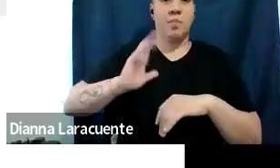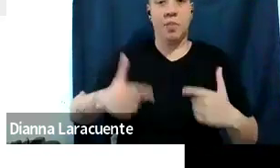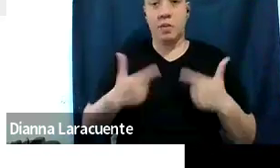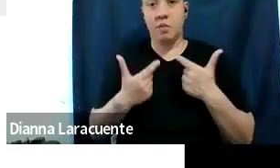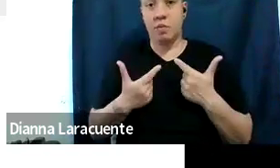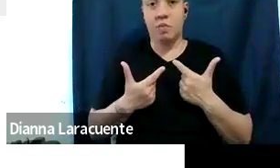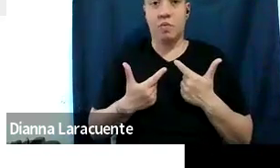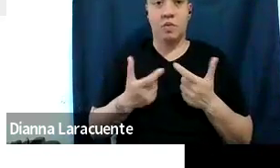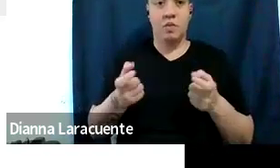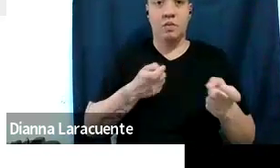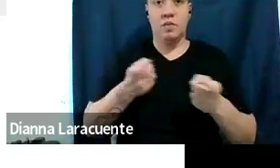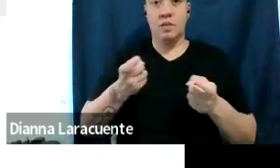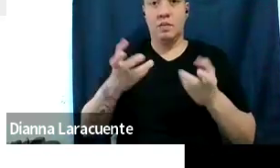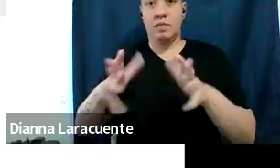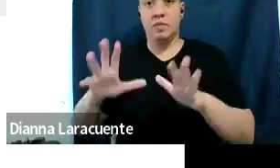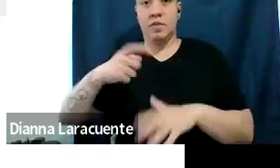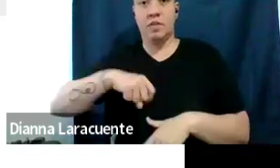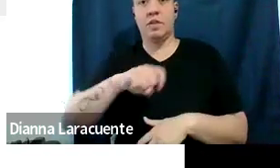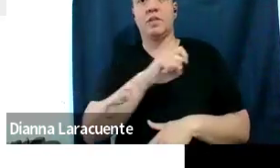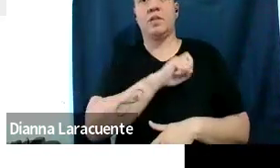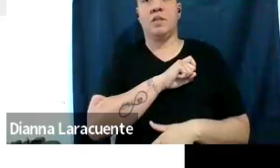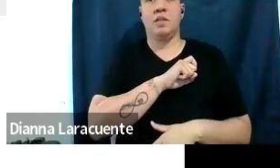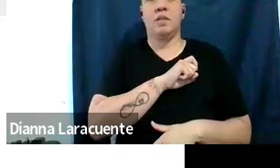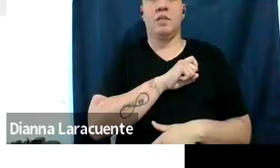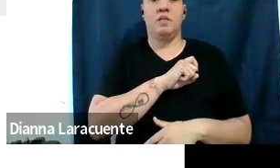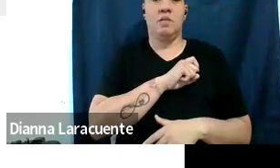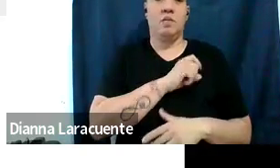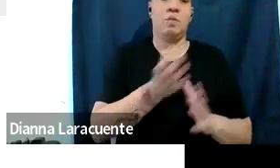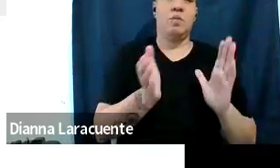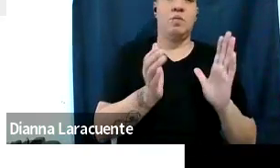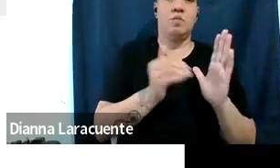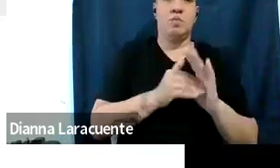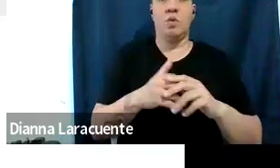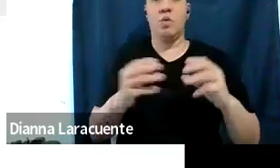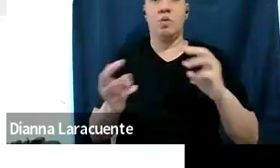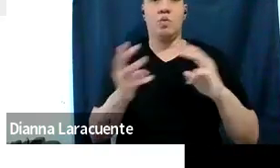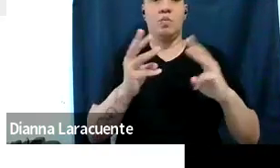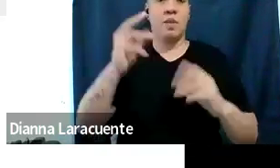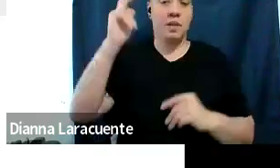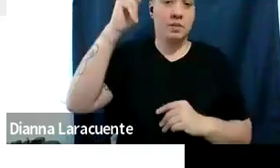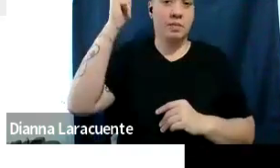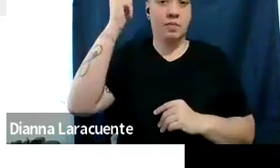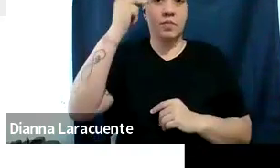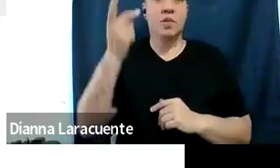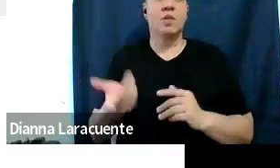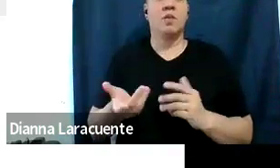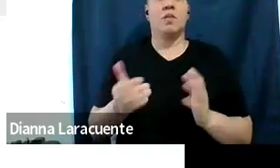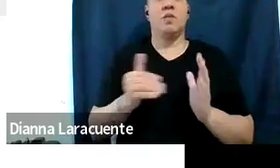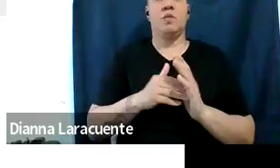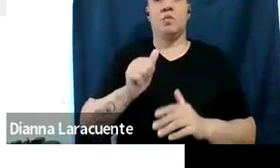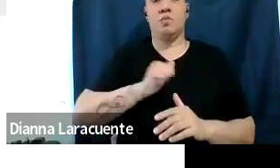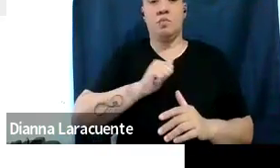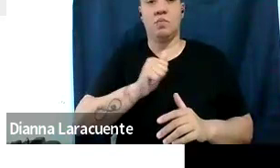la dominación española en Puerto Rico, reanuda sin desmayo el combate político y vuelve a ser autonomista